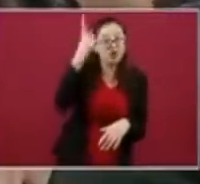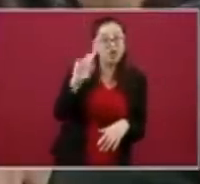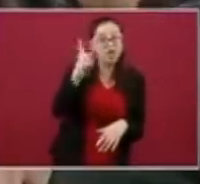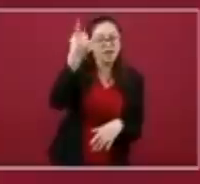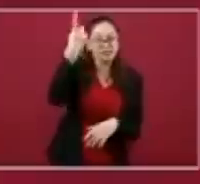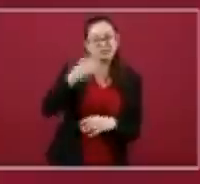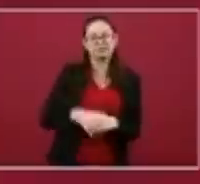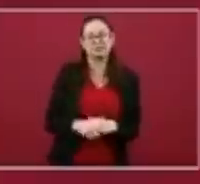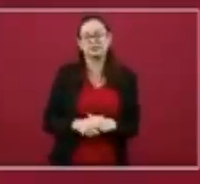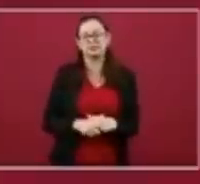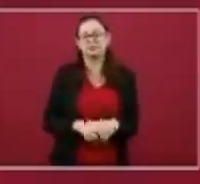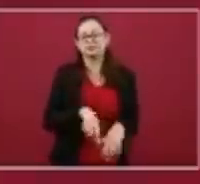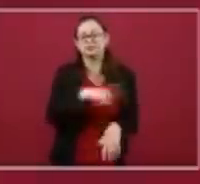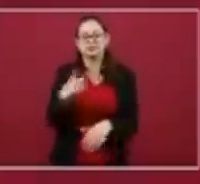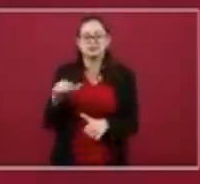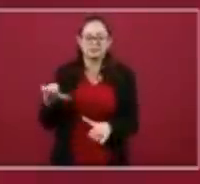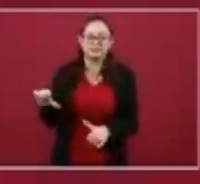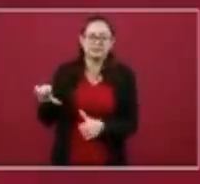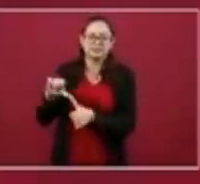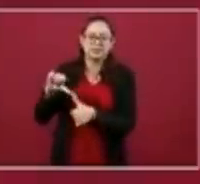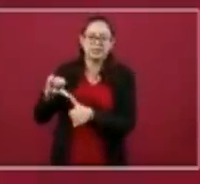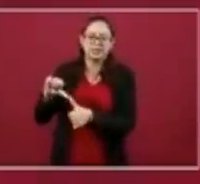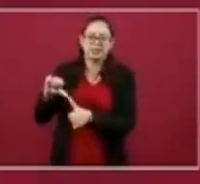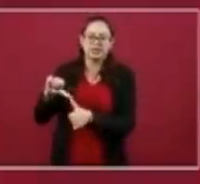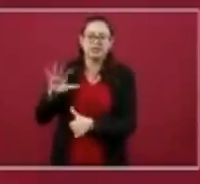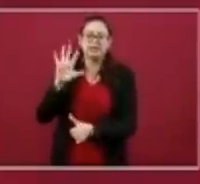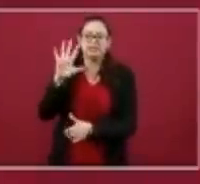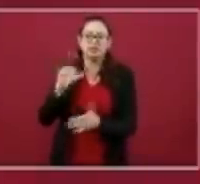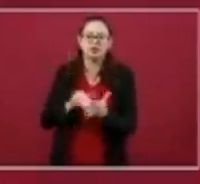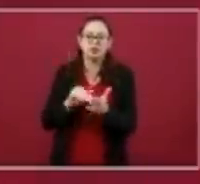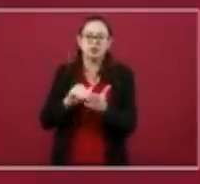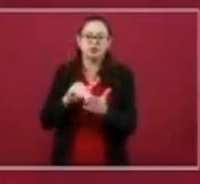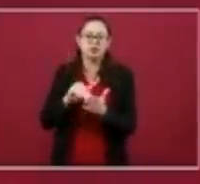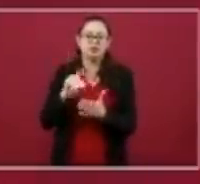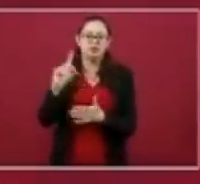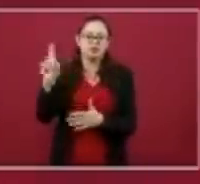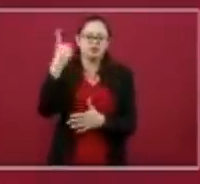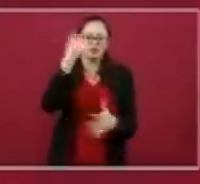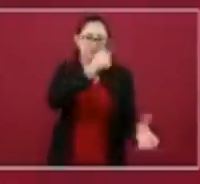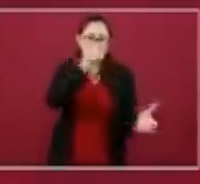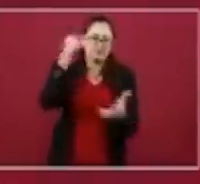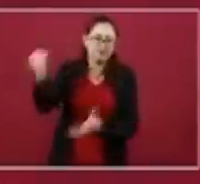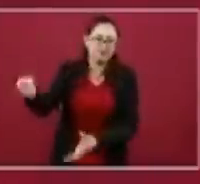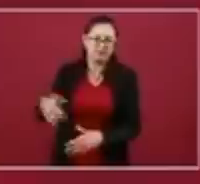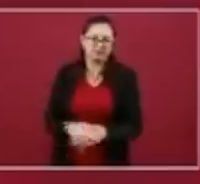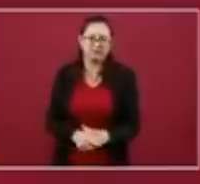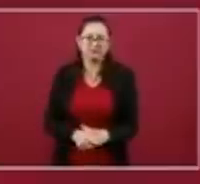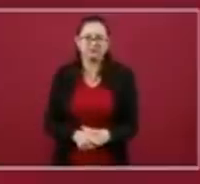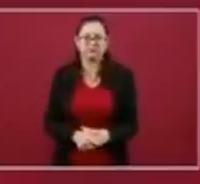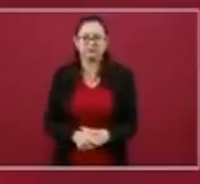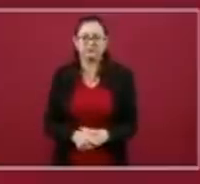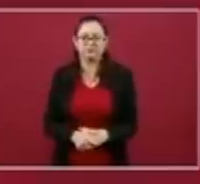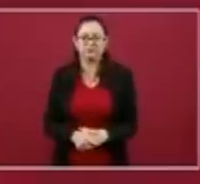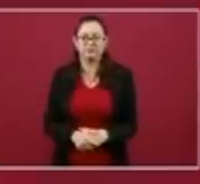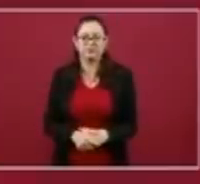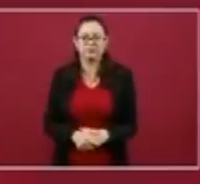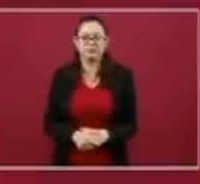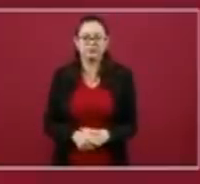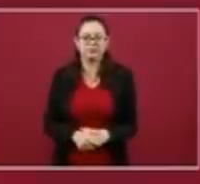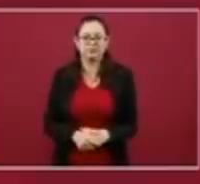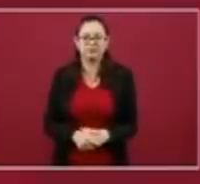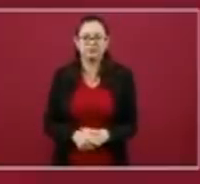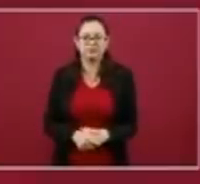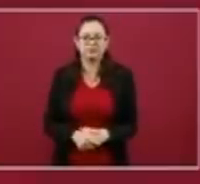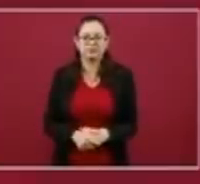De dólares. Y para Centroamérica más de 5,000 millones de dólares. Entonces,